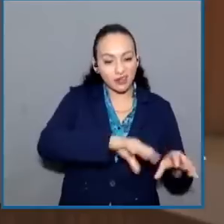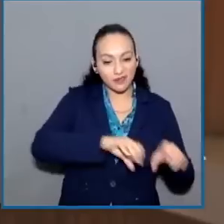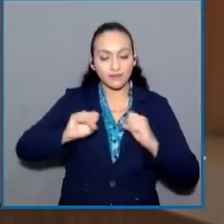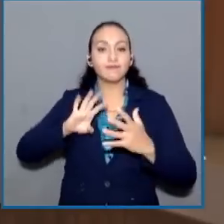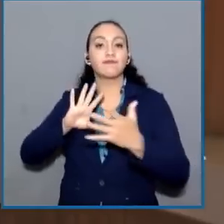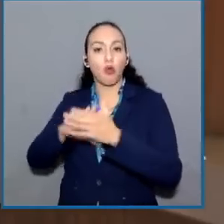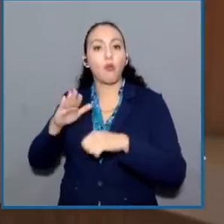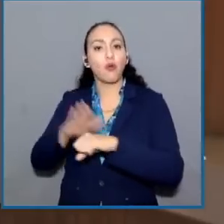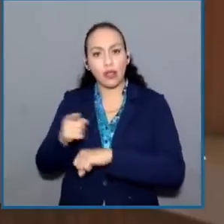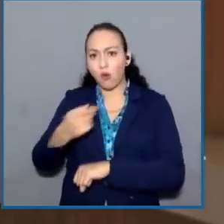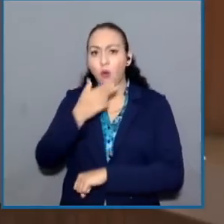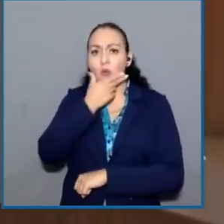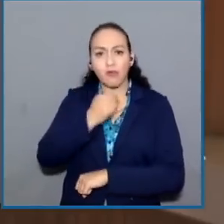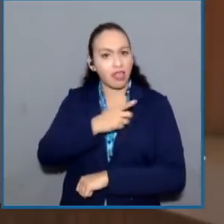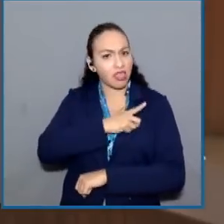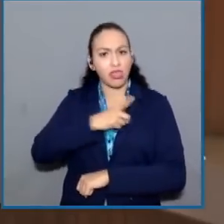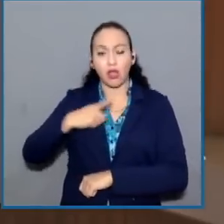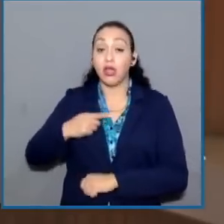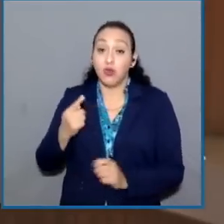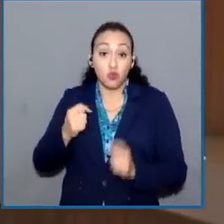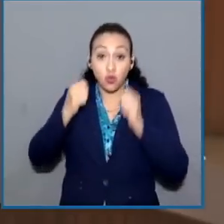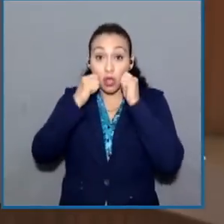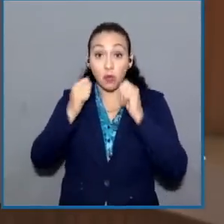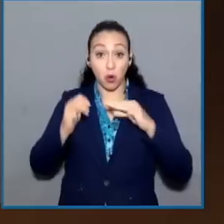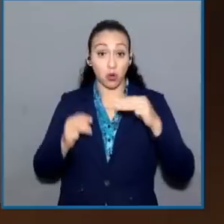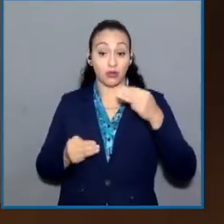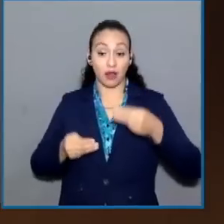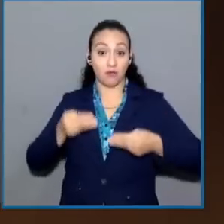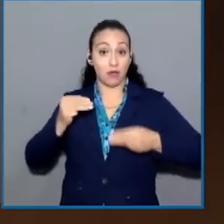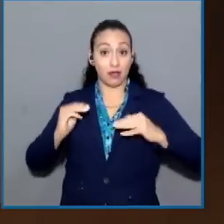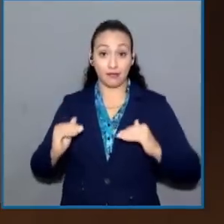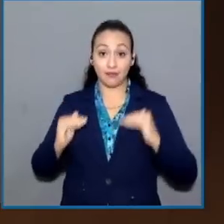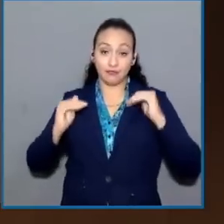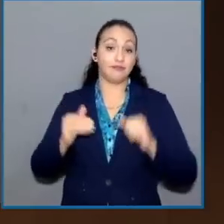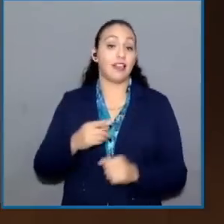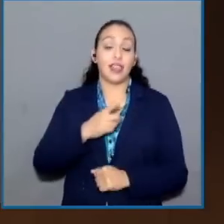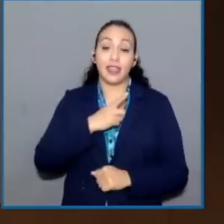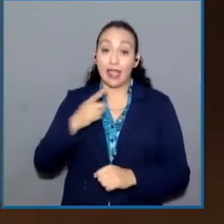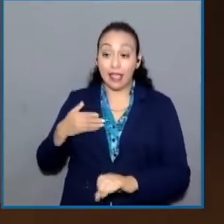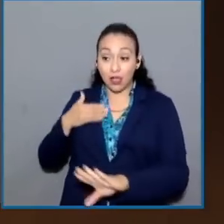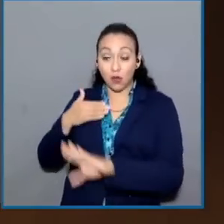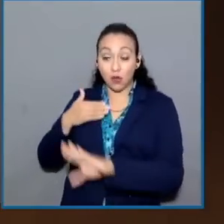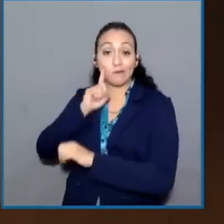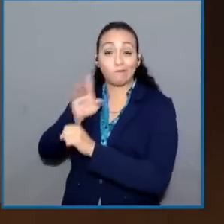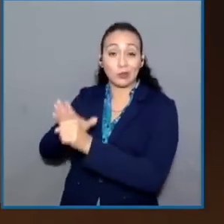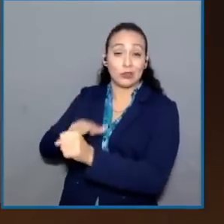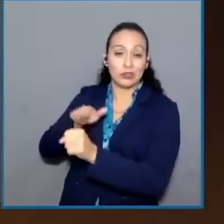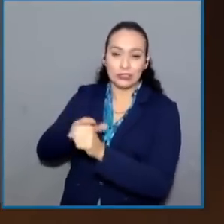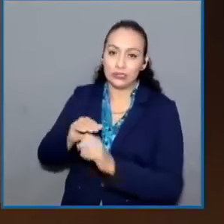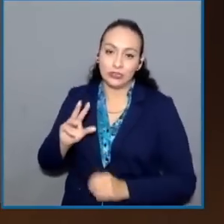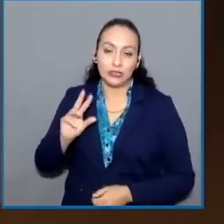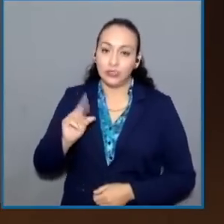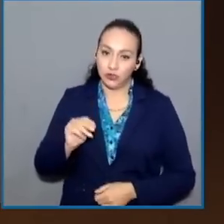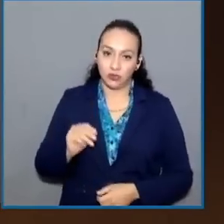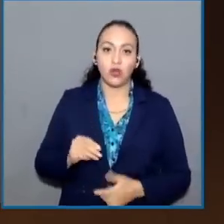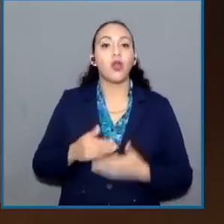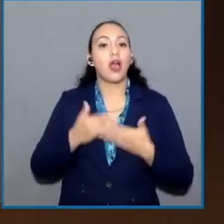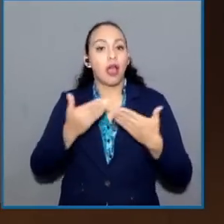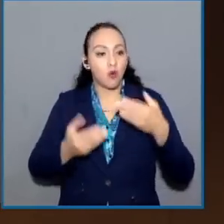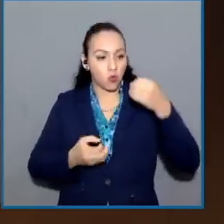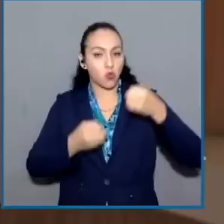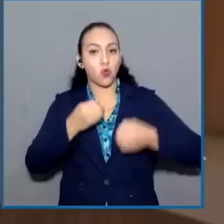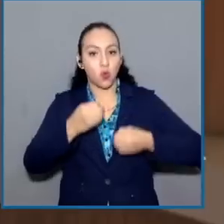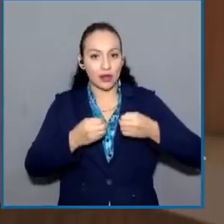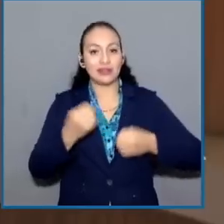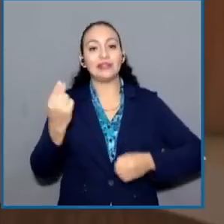votaría en contra del proyecto al considerar que el juicio de la ciudadanía no es el medio correcto para resolver este tipo de